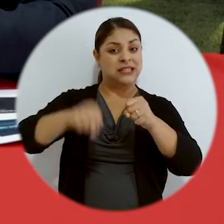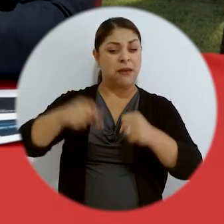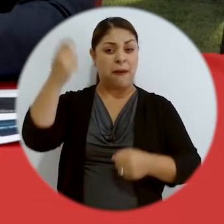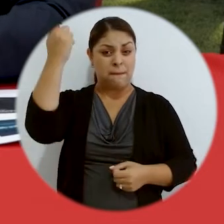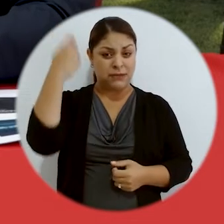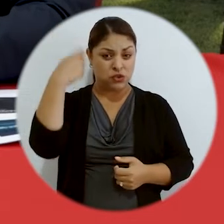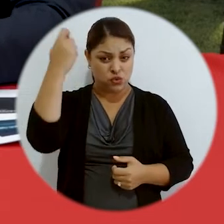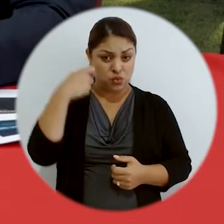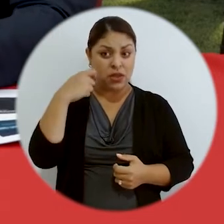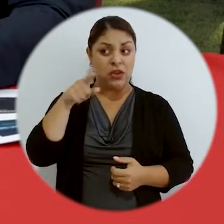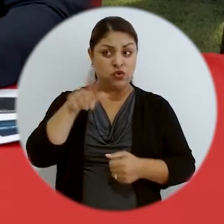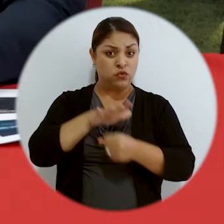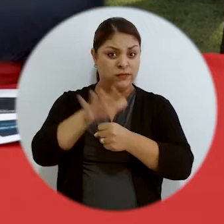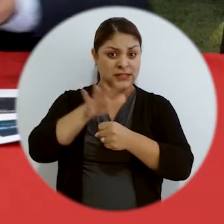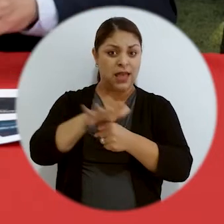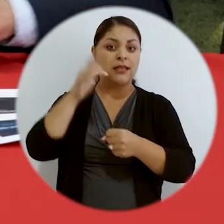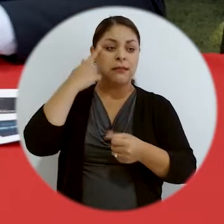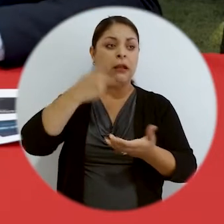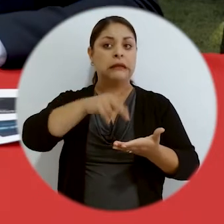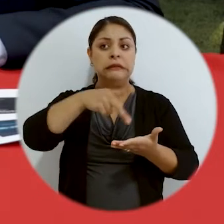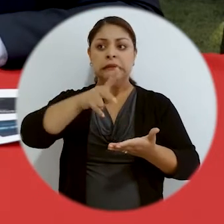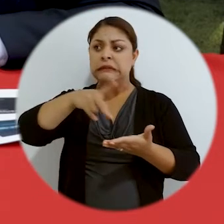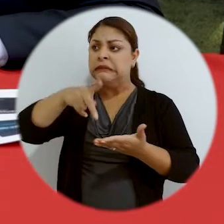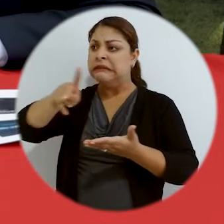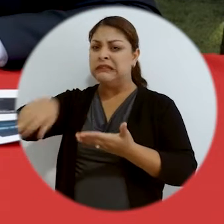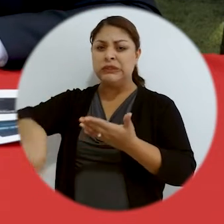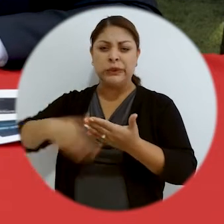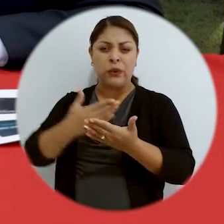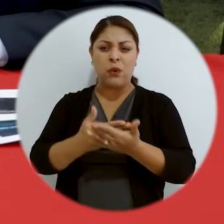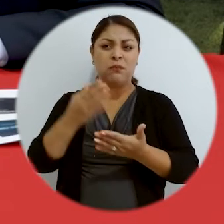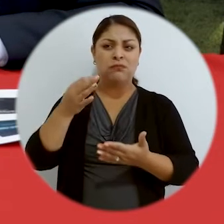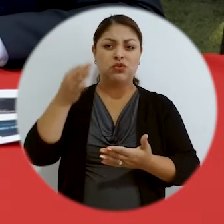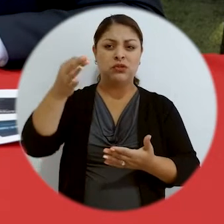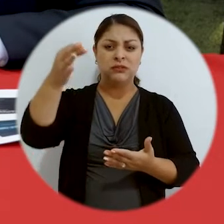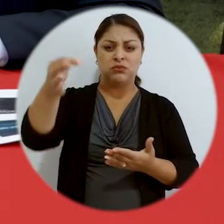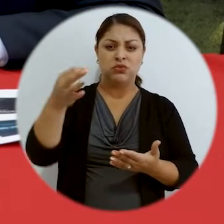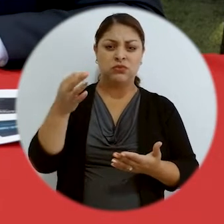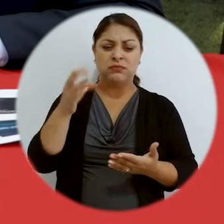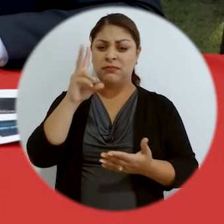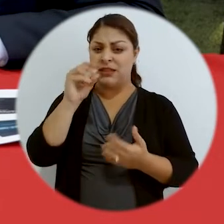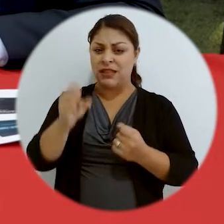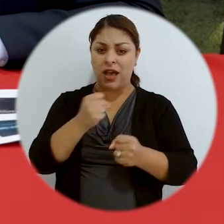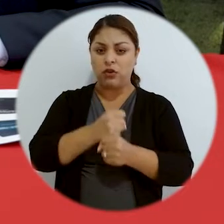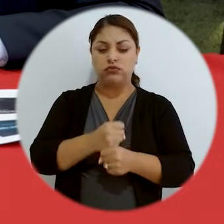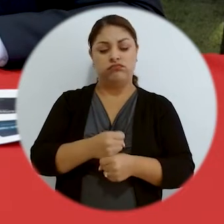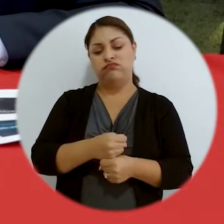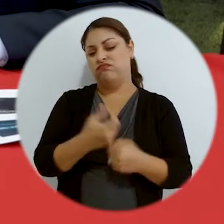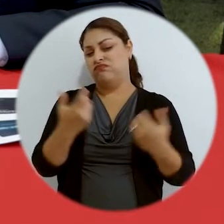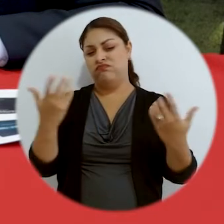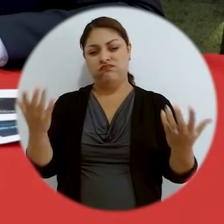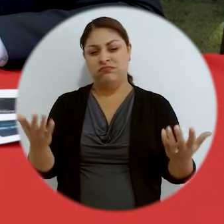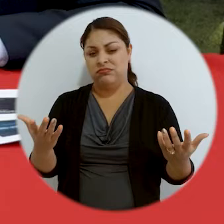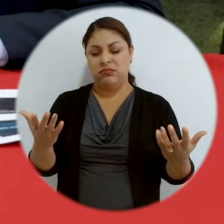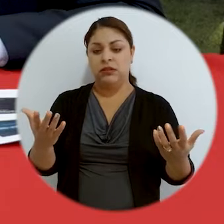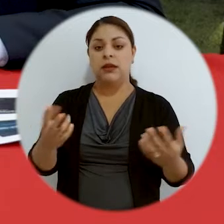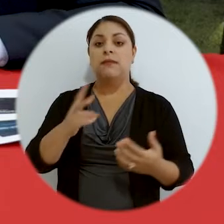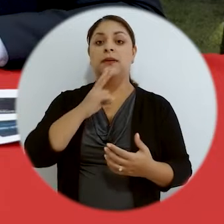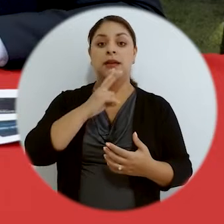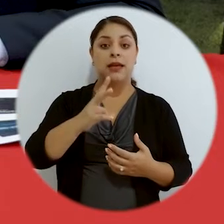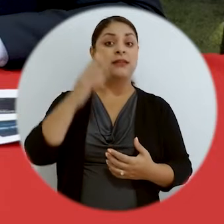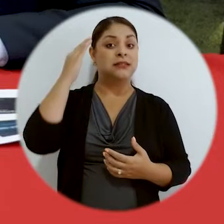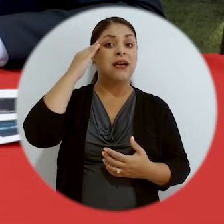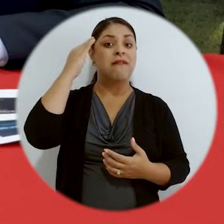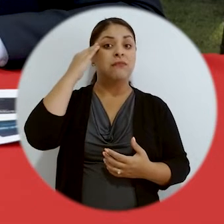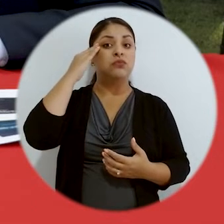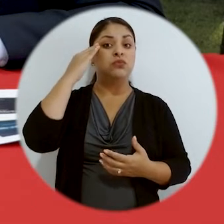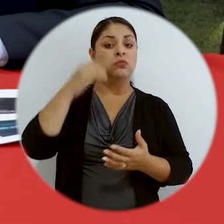sistemas de pensiones no van a alcanzar para mantener a las personas adultas en las próximas 2 décadas. Sabemos que